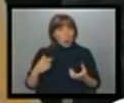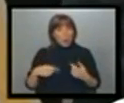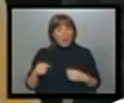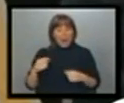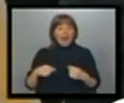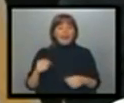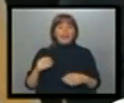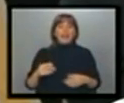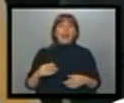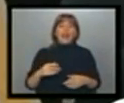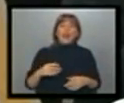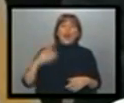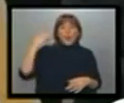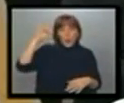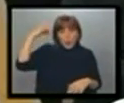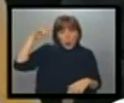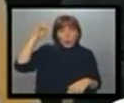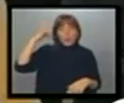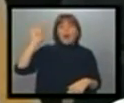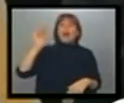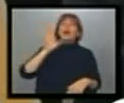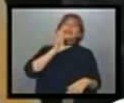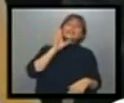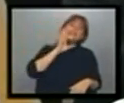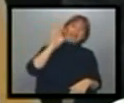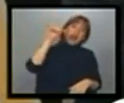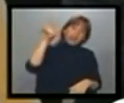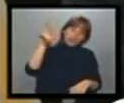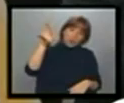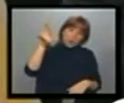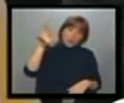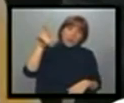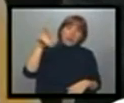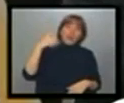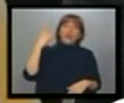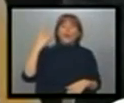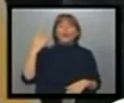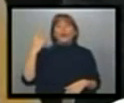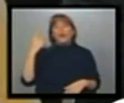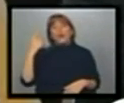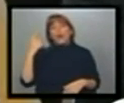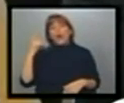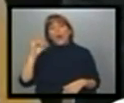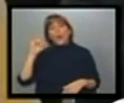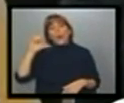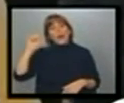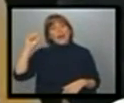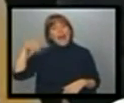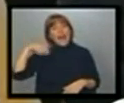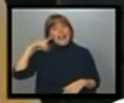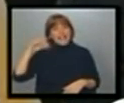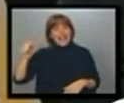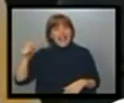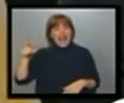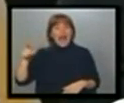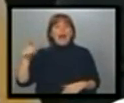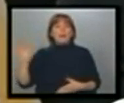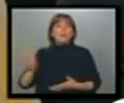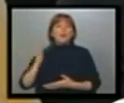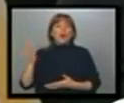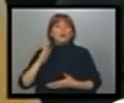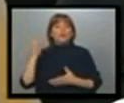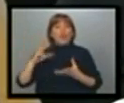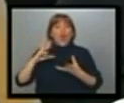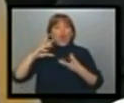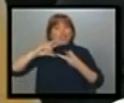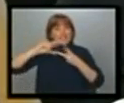cultivo, Uruguay, pero también los Estados Unidos y un país europeo. Ucrania. Ucrania, que es un gran productor de trigo a